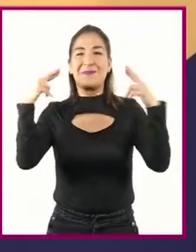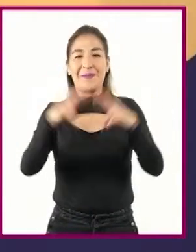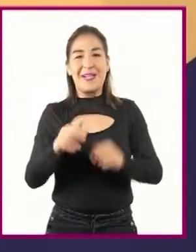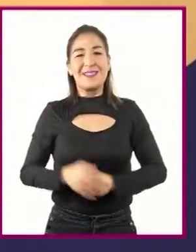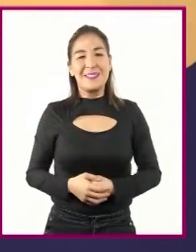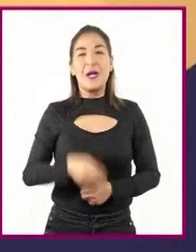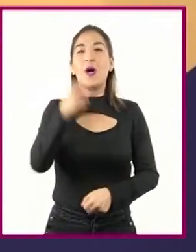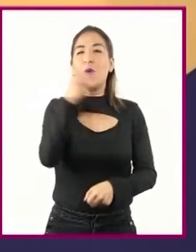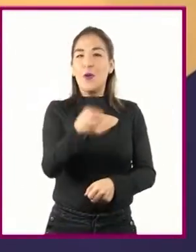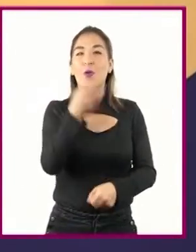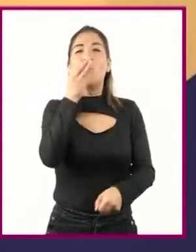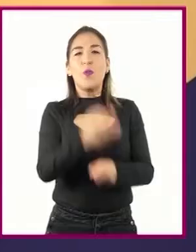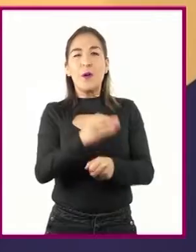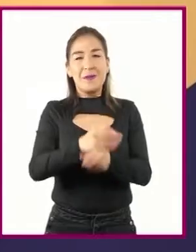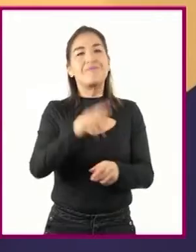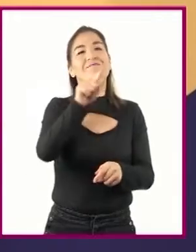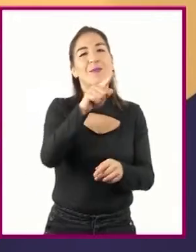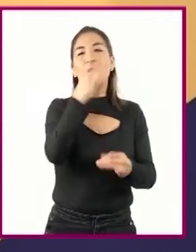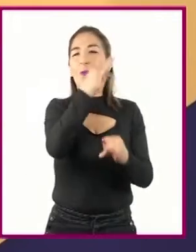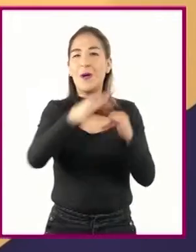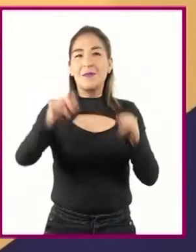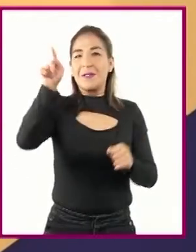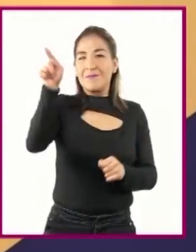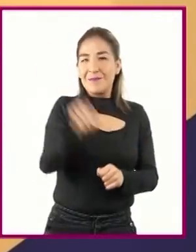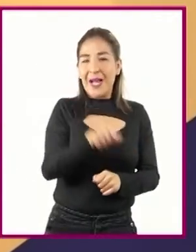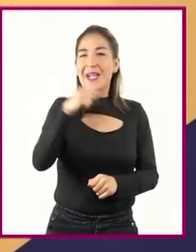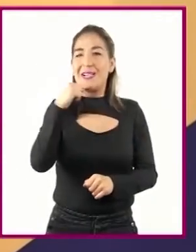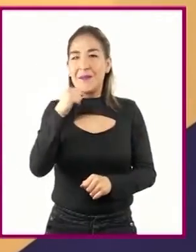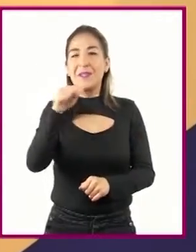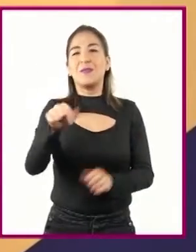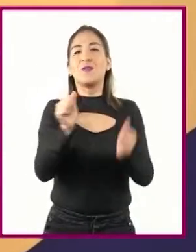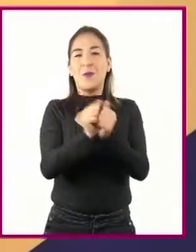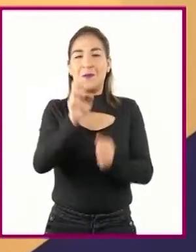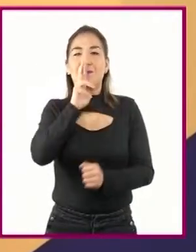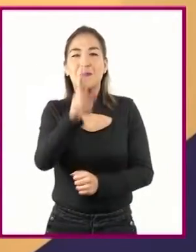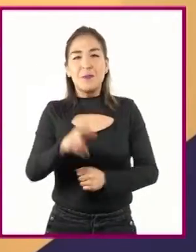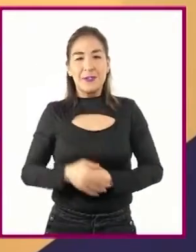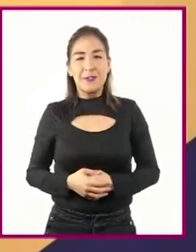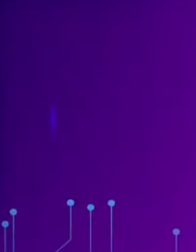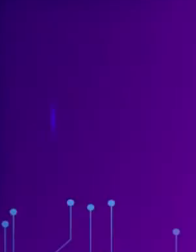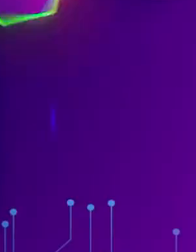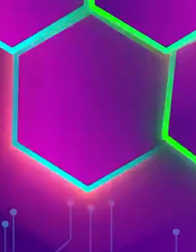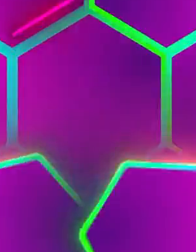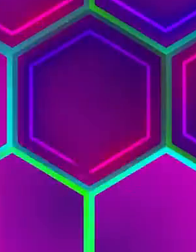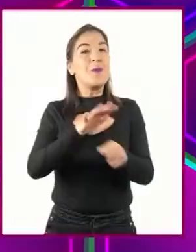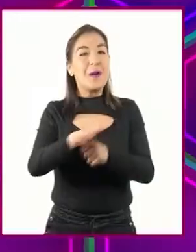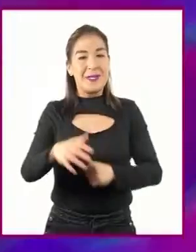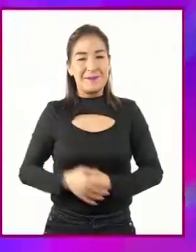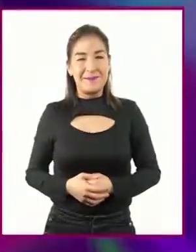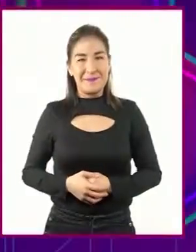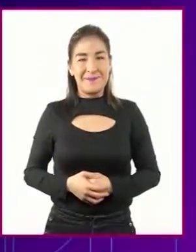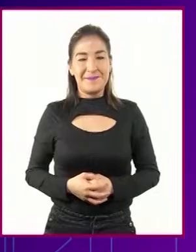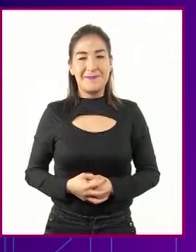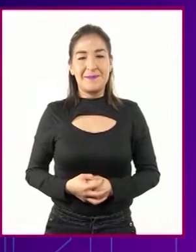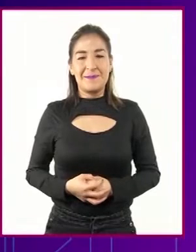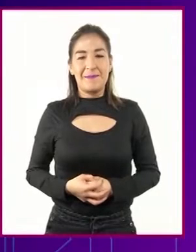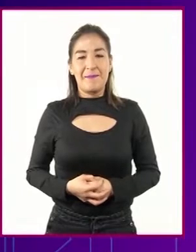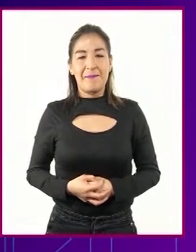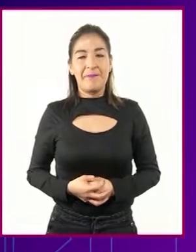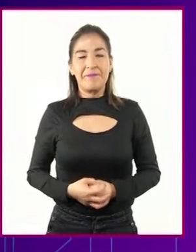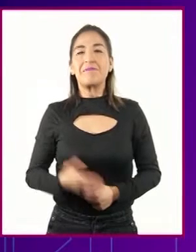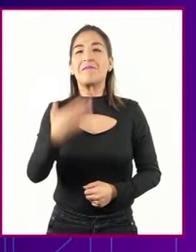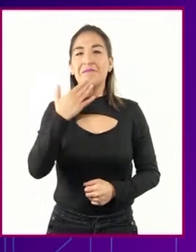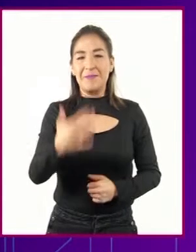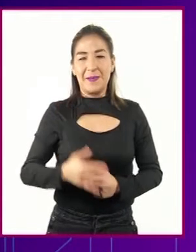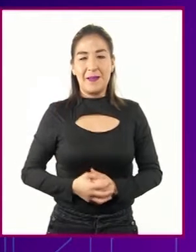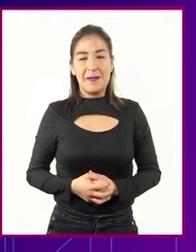Ya solo nos queda unir esta última operación con su respuesta. El resultado final es el siguiente.